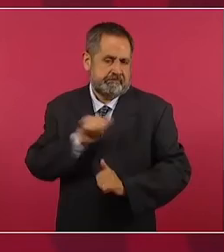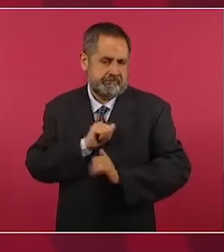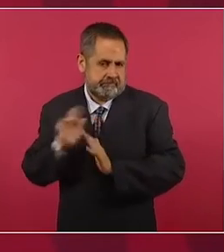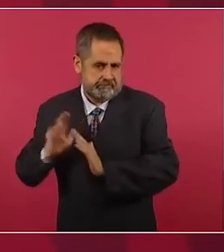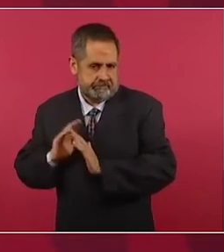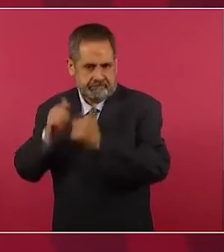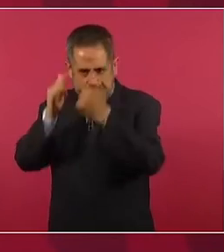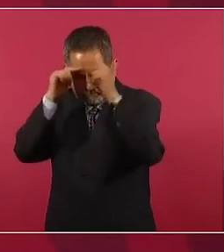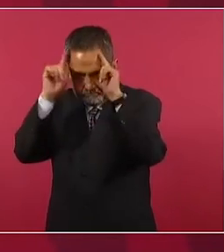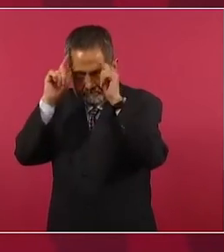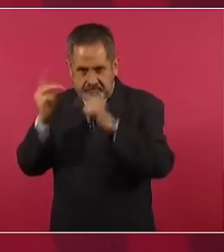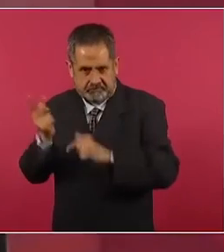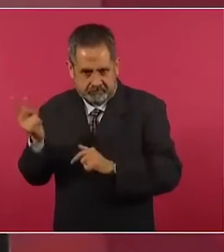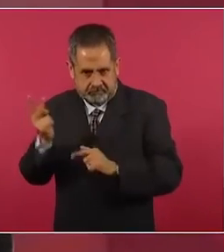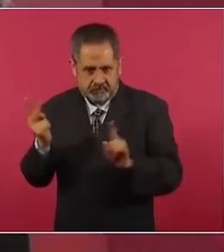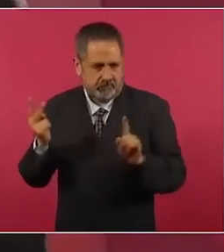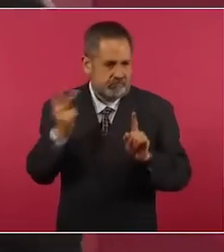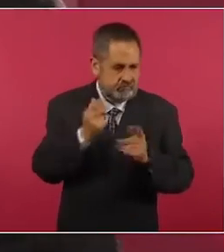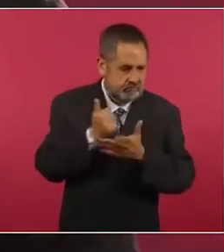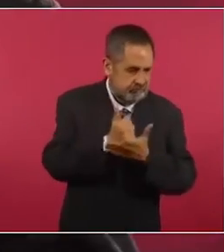ya